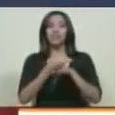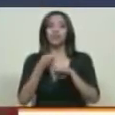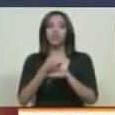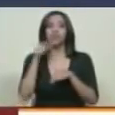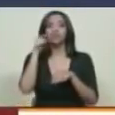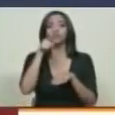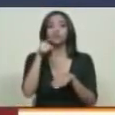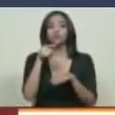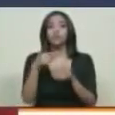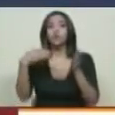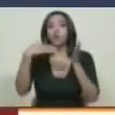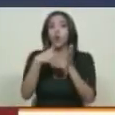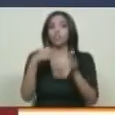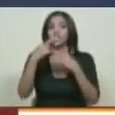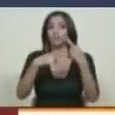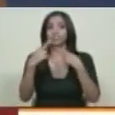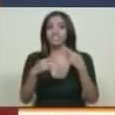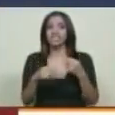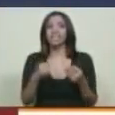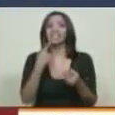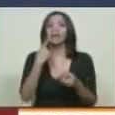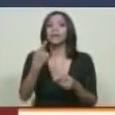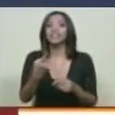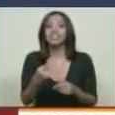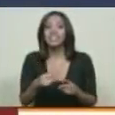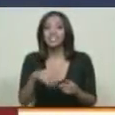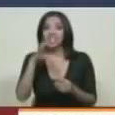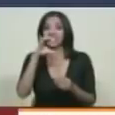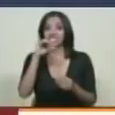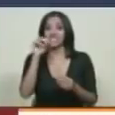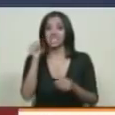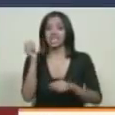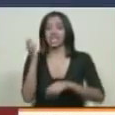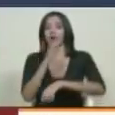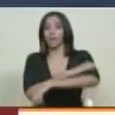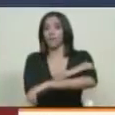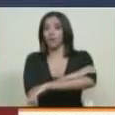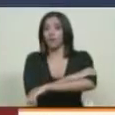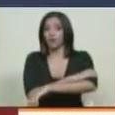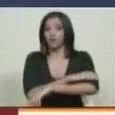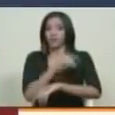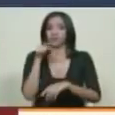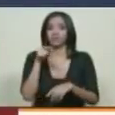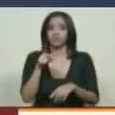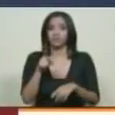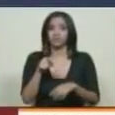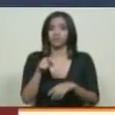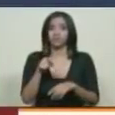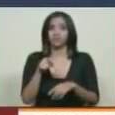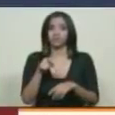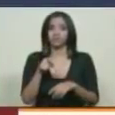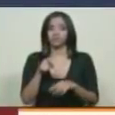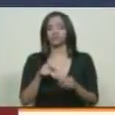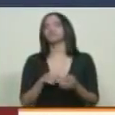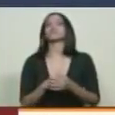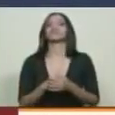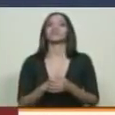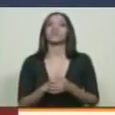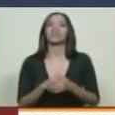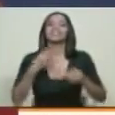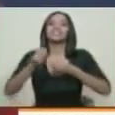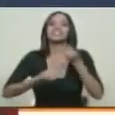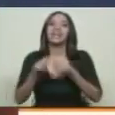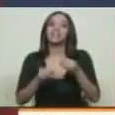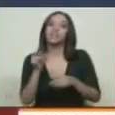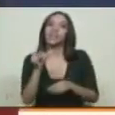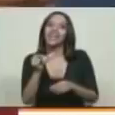tú eres un contrarrevolucionario y te acusan hasta de ser de la CIA. Te acusan de ser de la CIA. Si haces una crítica,